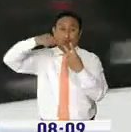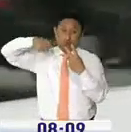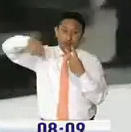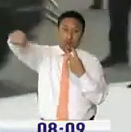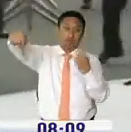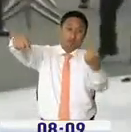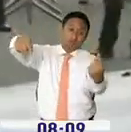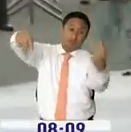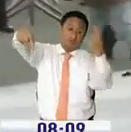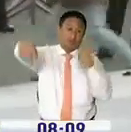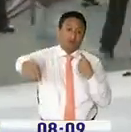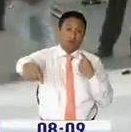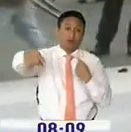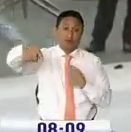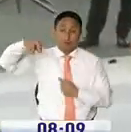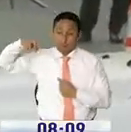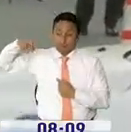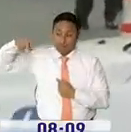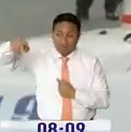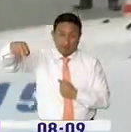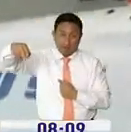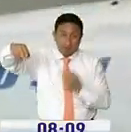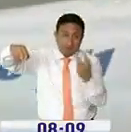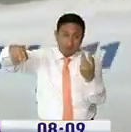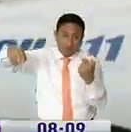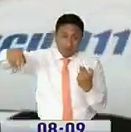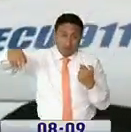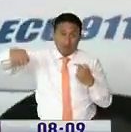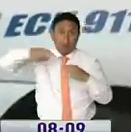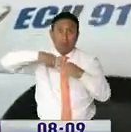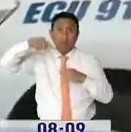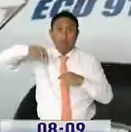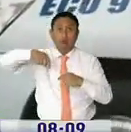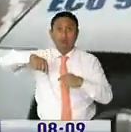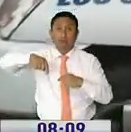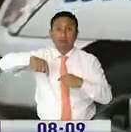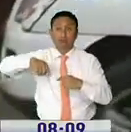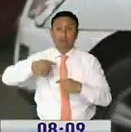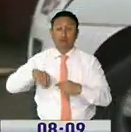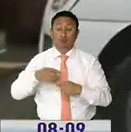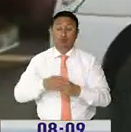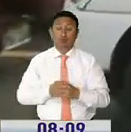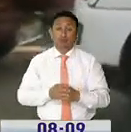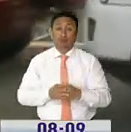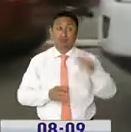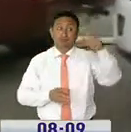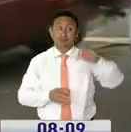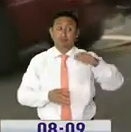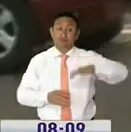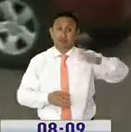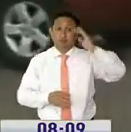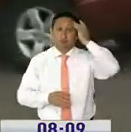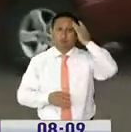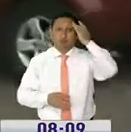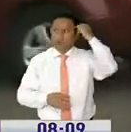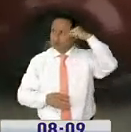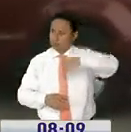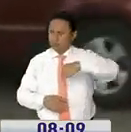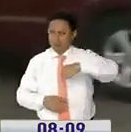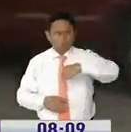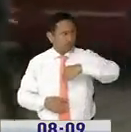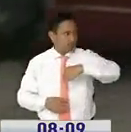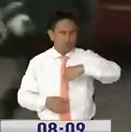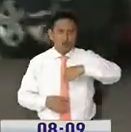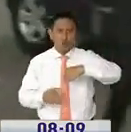una para los vehículos, otra para las personas. Sin embargo, este es uno de los puntos críticos y les preocupa mucho a las autoridades, puesto que aquí se